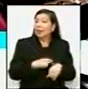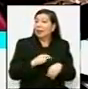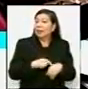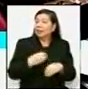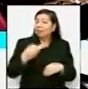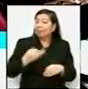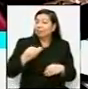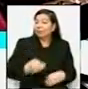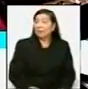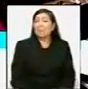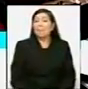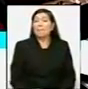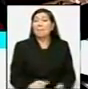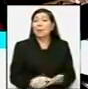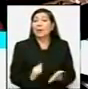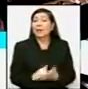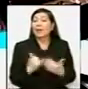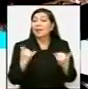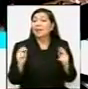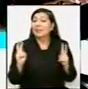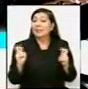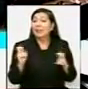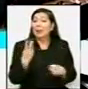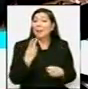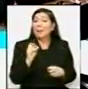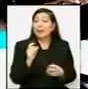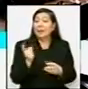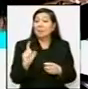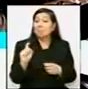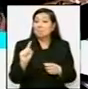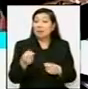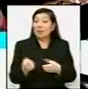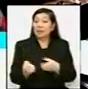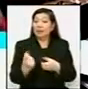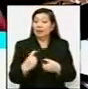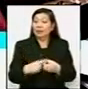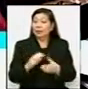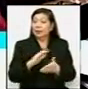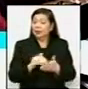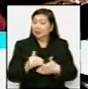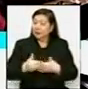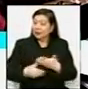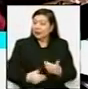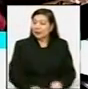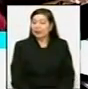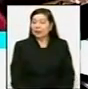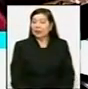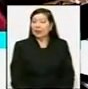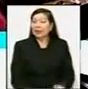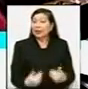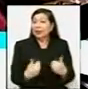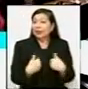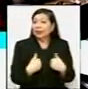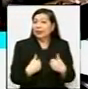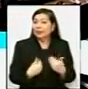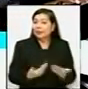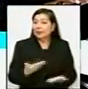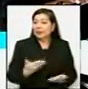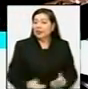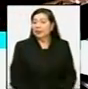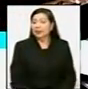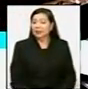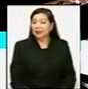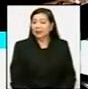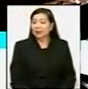específico? Porque este tema de los 20.000 afiliados ha aparecido como consecuencia de tener una...